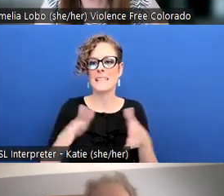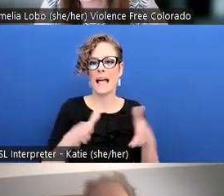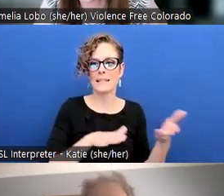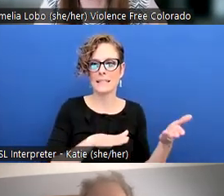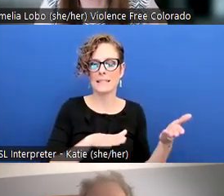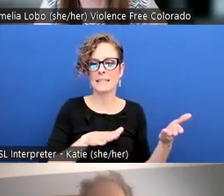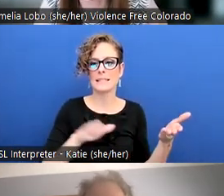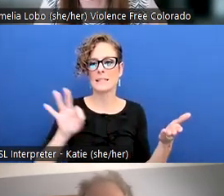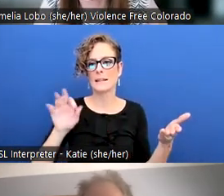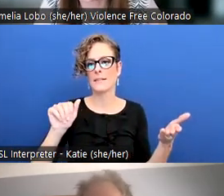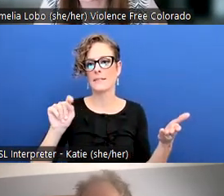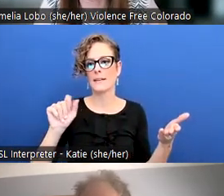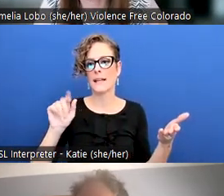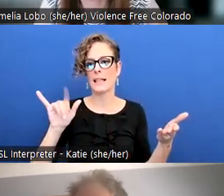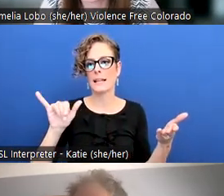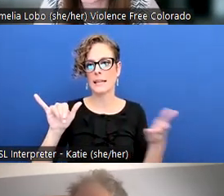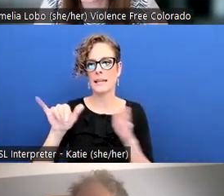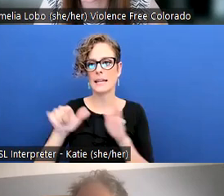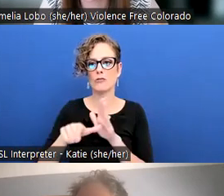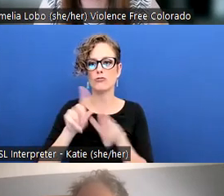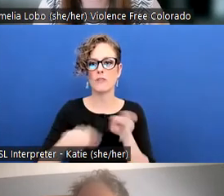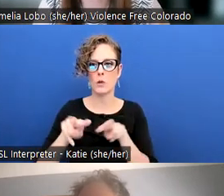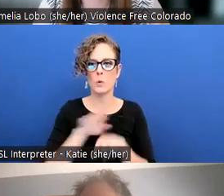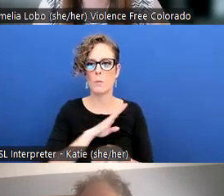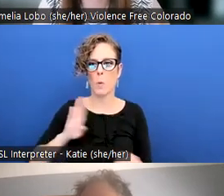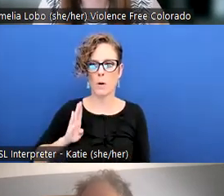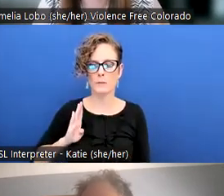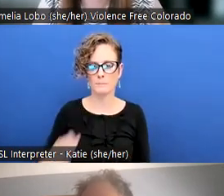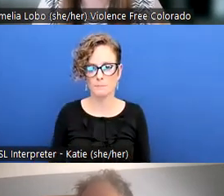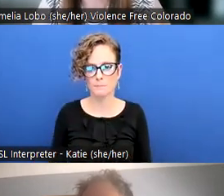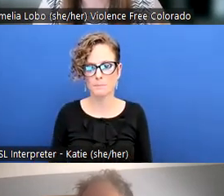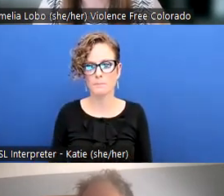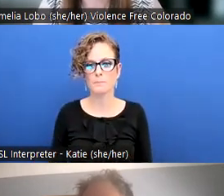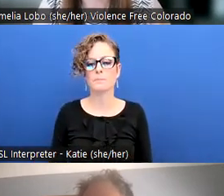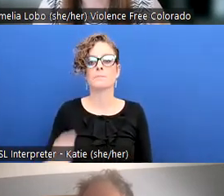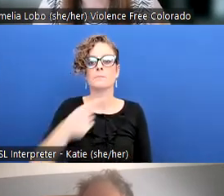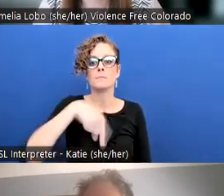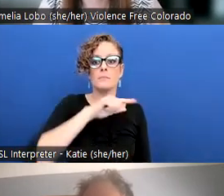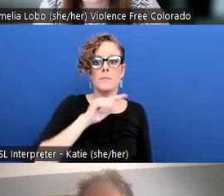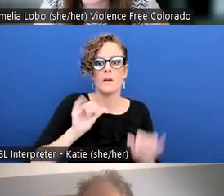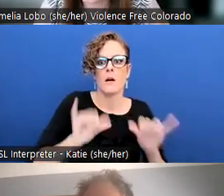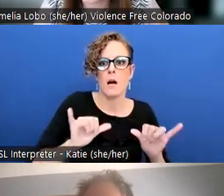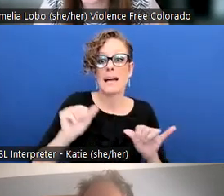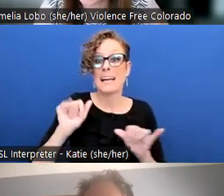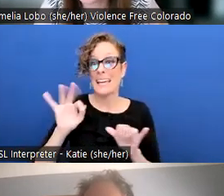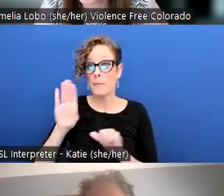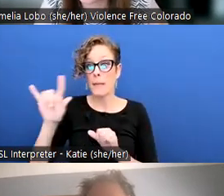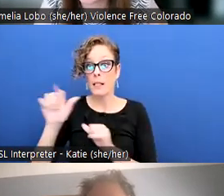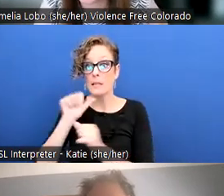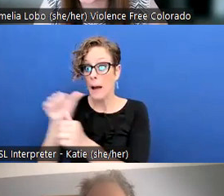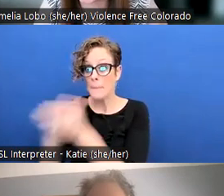fatalidades de violencia doméstica. Hacia el principio de la sesión legislativa nos dimos cuenta que no habíamos aprobado una